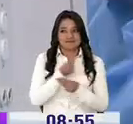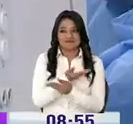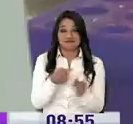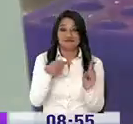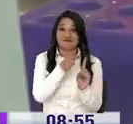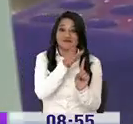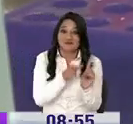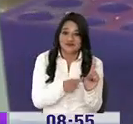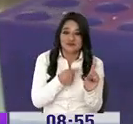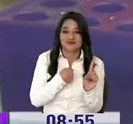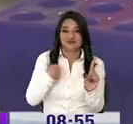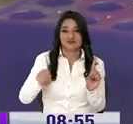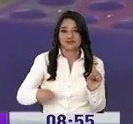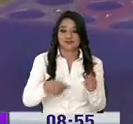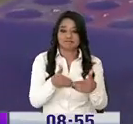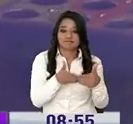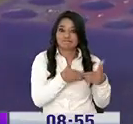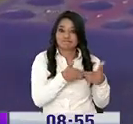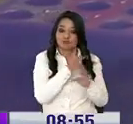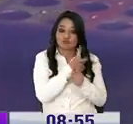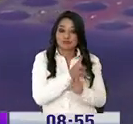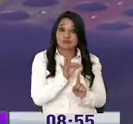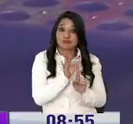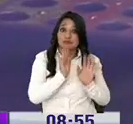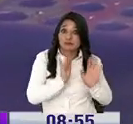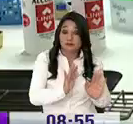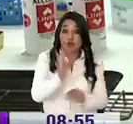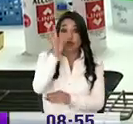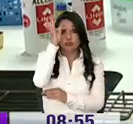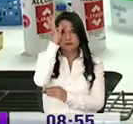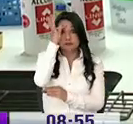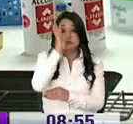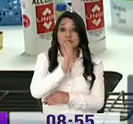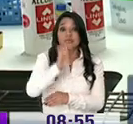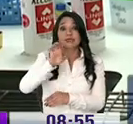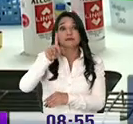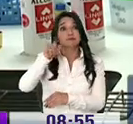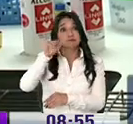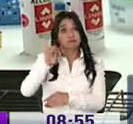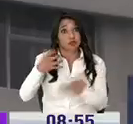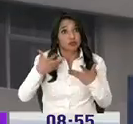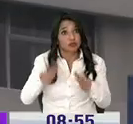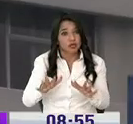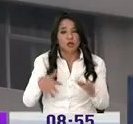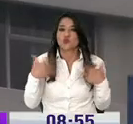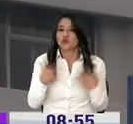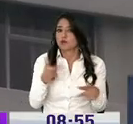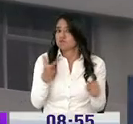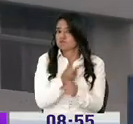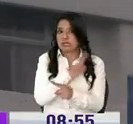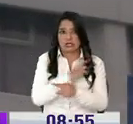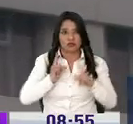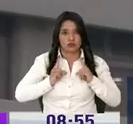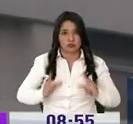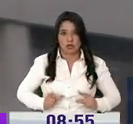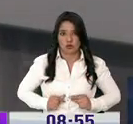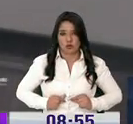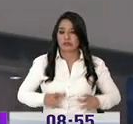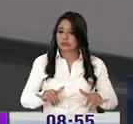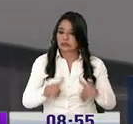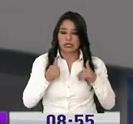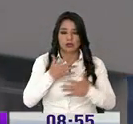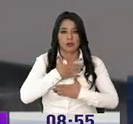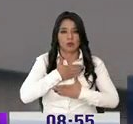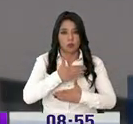paciente chino, quien se encuentra aislado y en cuidados intensivos en el Hospital Eugenio Espejo, sigue crítica, pues continúa en ventilación